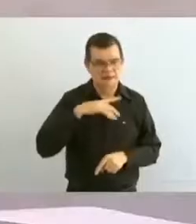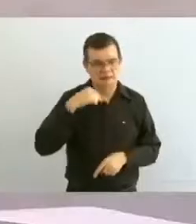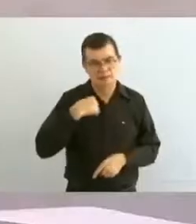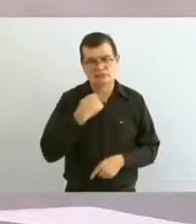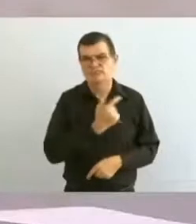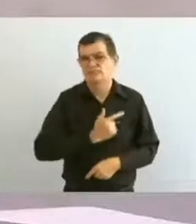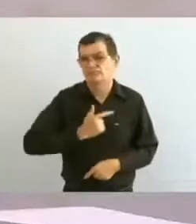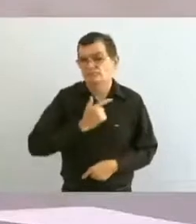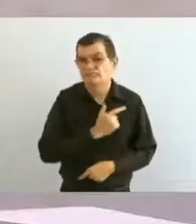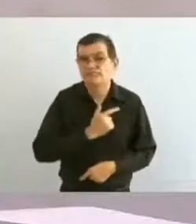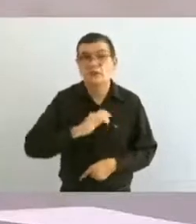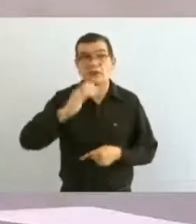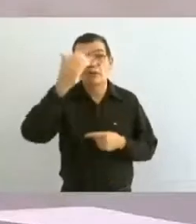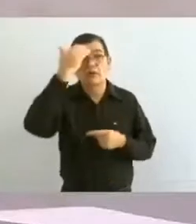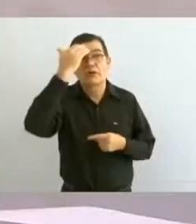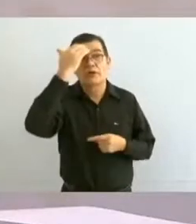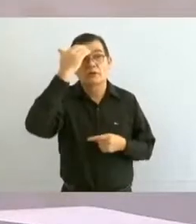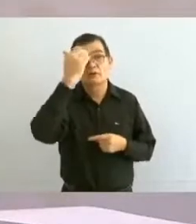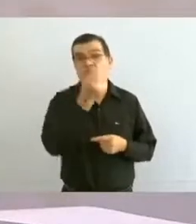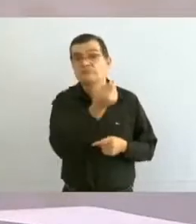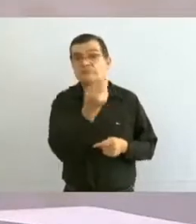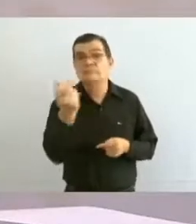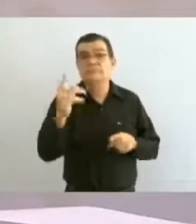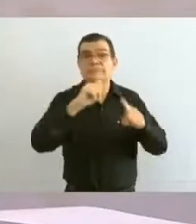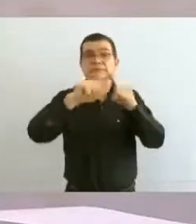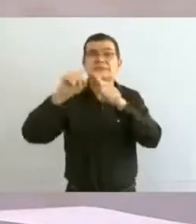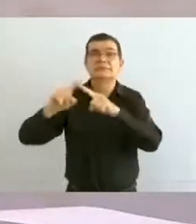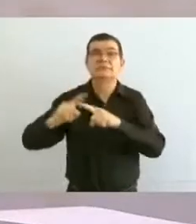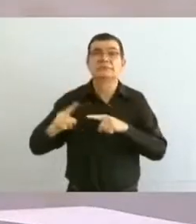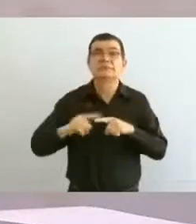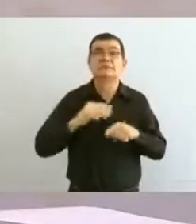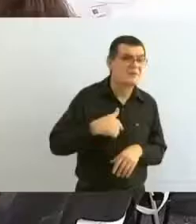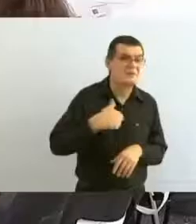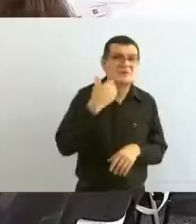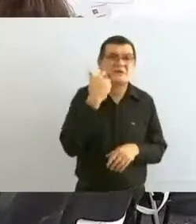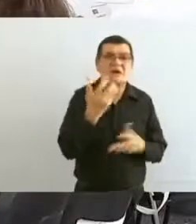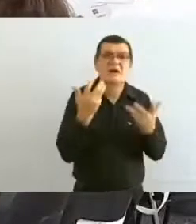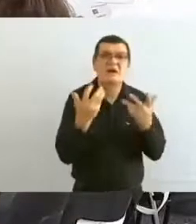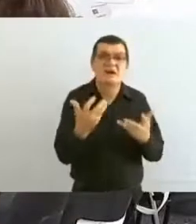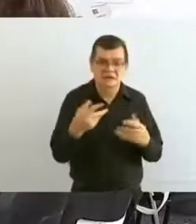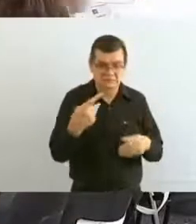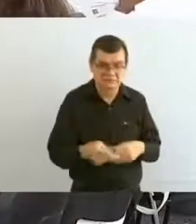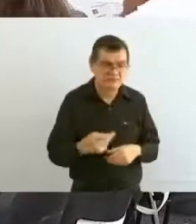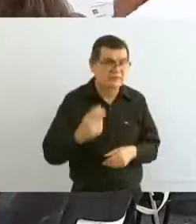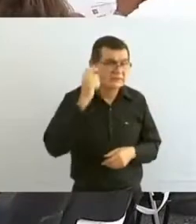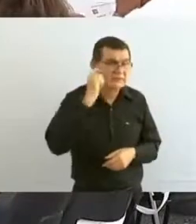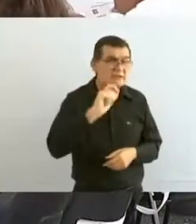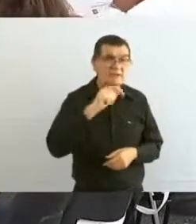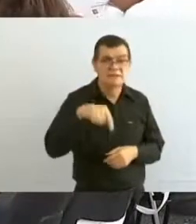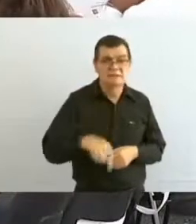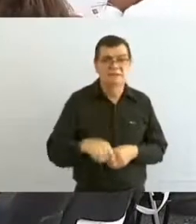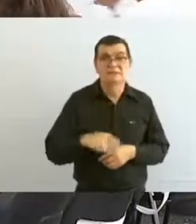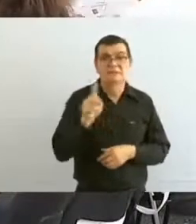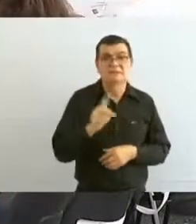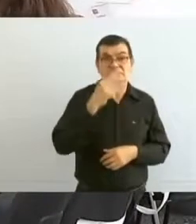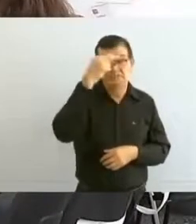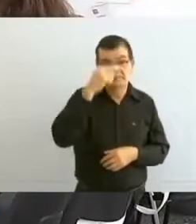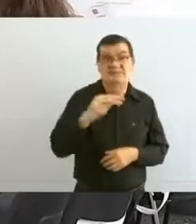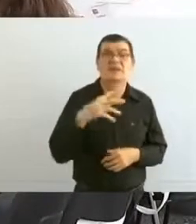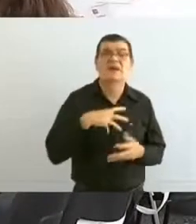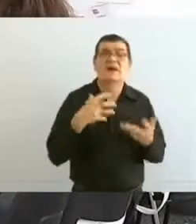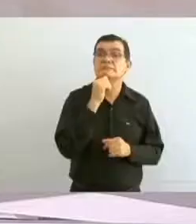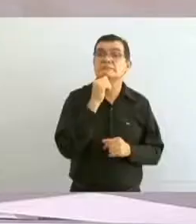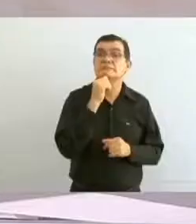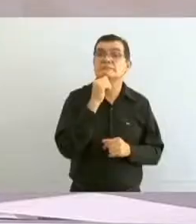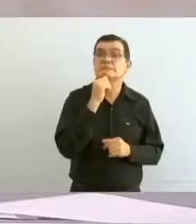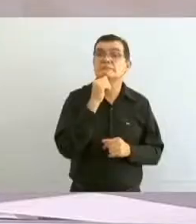de conocer todos los municipios de Guerrero. Y siempre he dicho que no